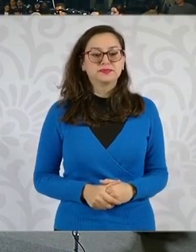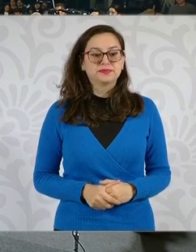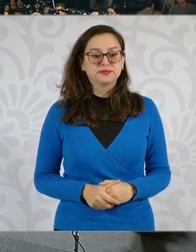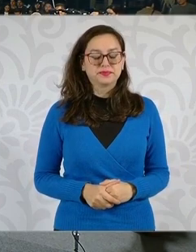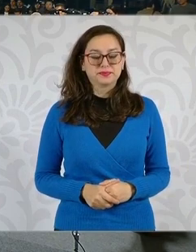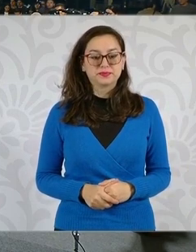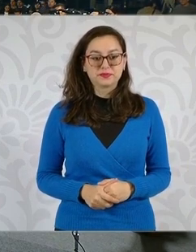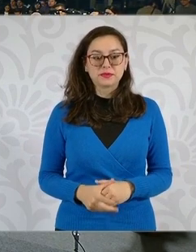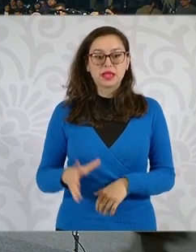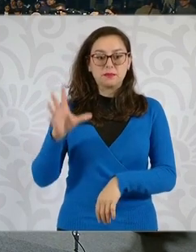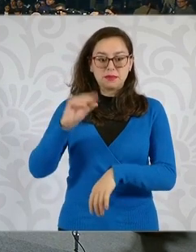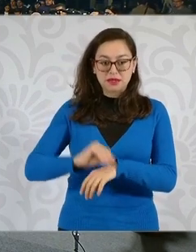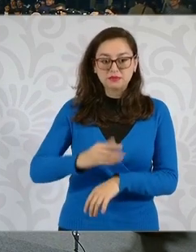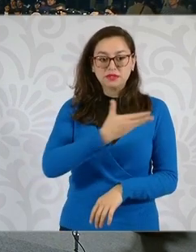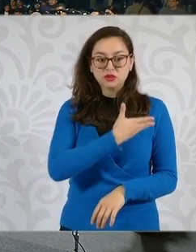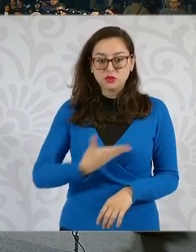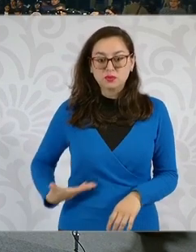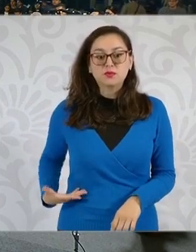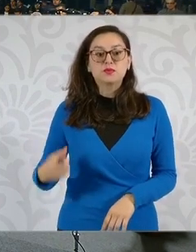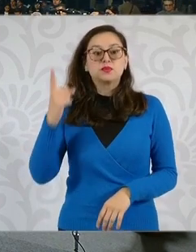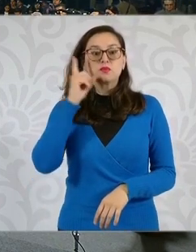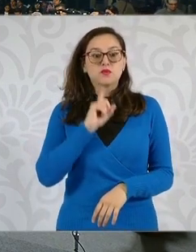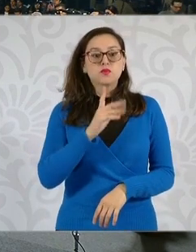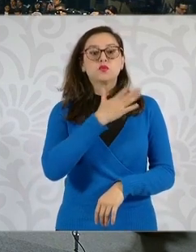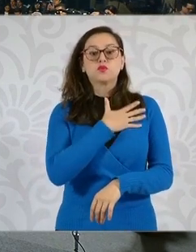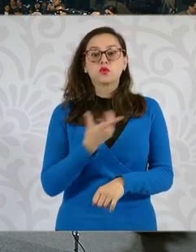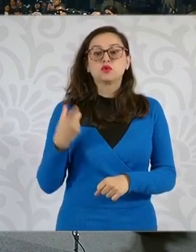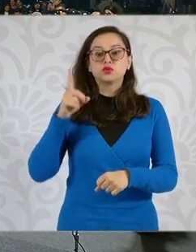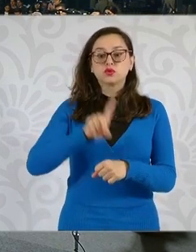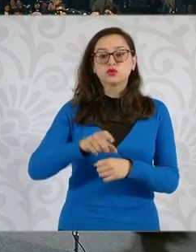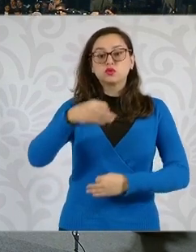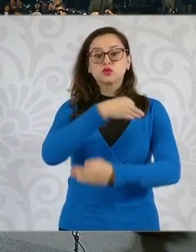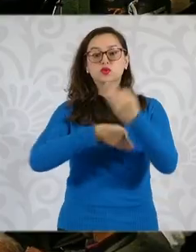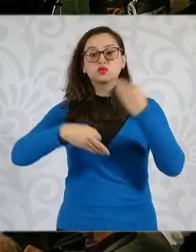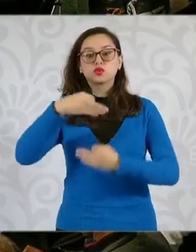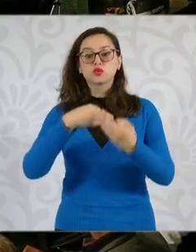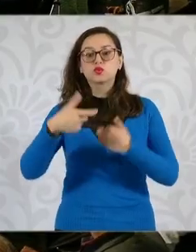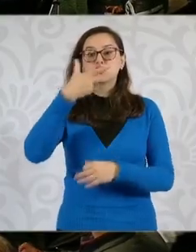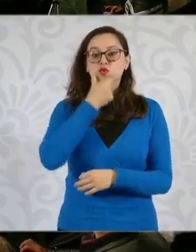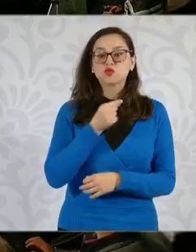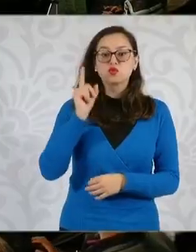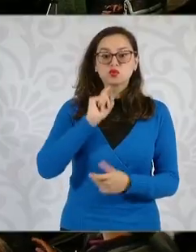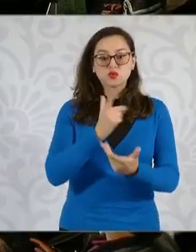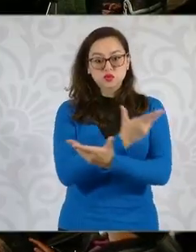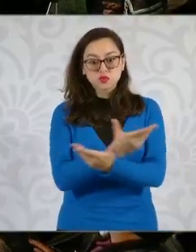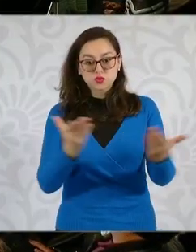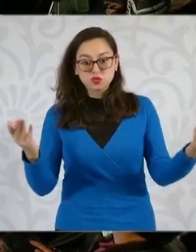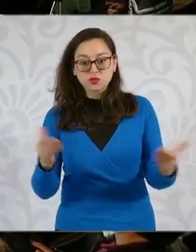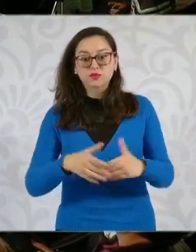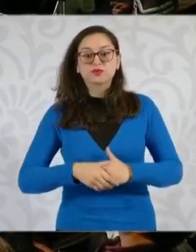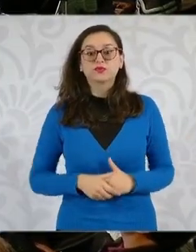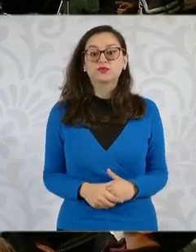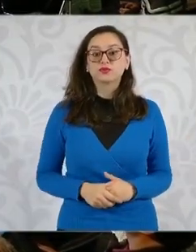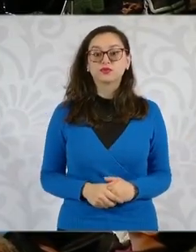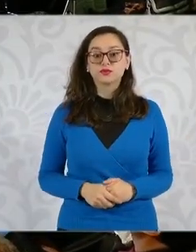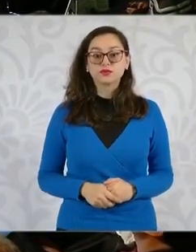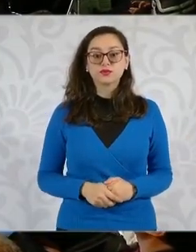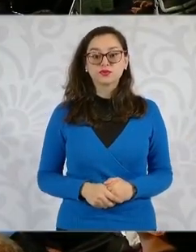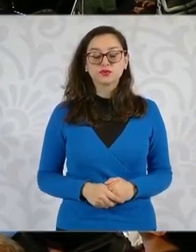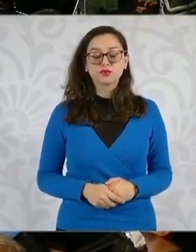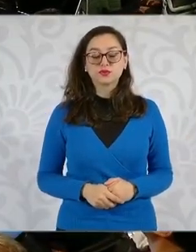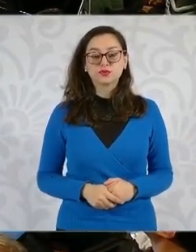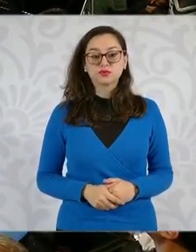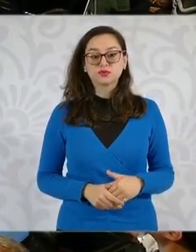Con permiso, presidenta. Buenos días a todas y a todos. El contexto de